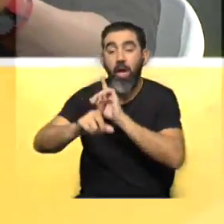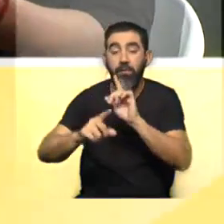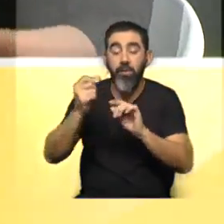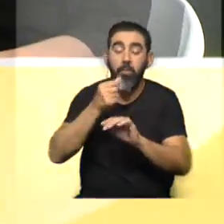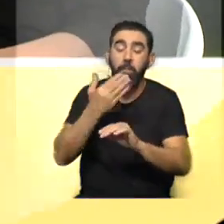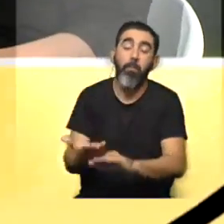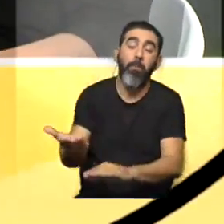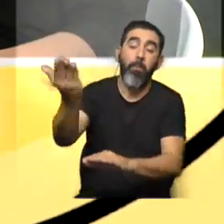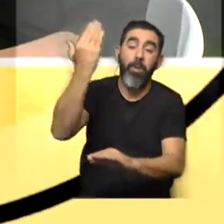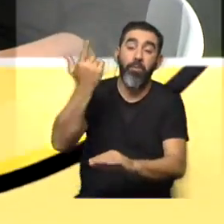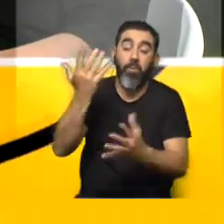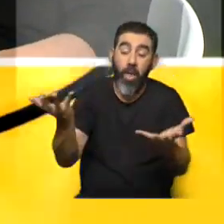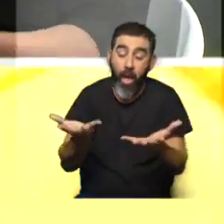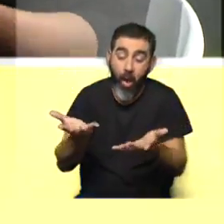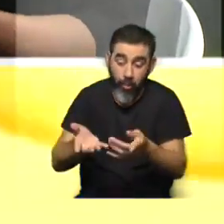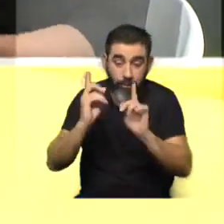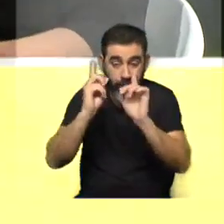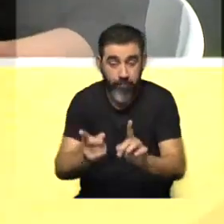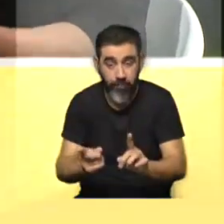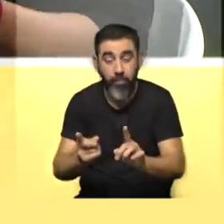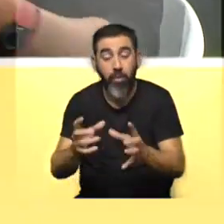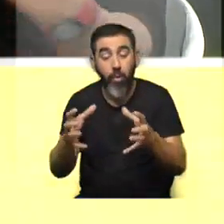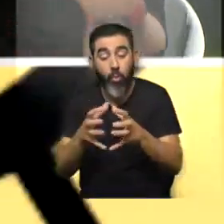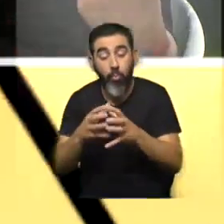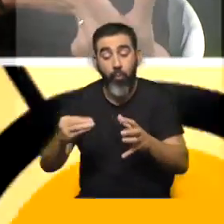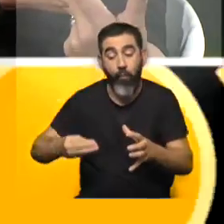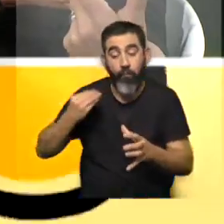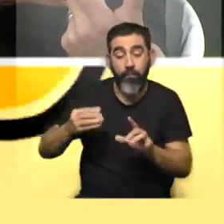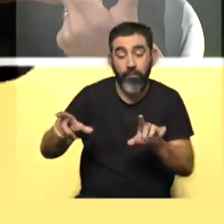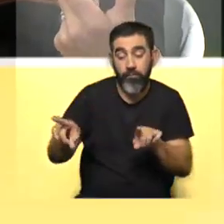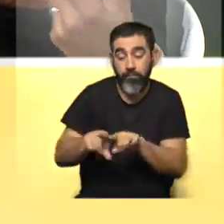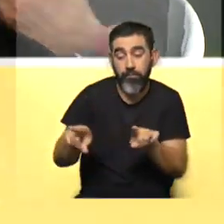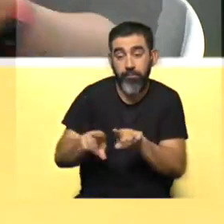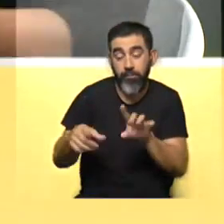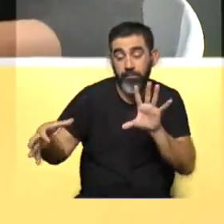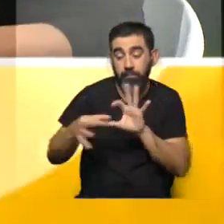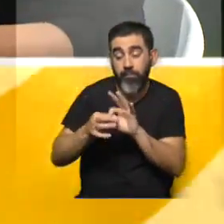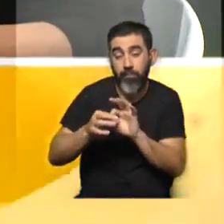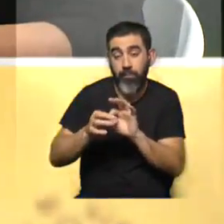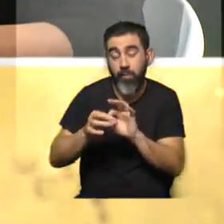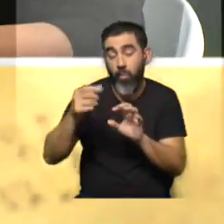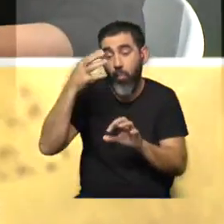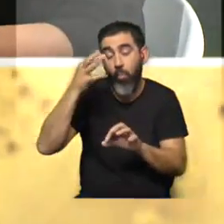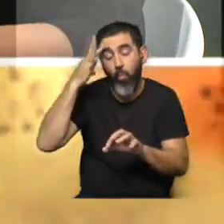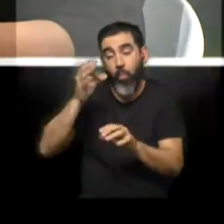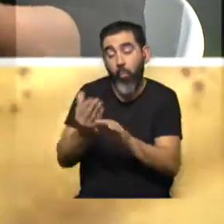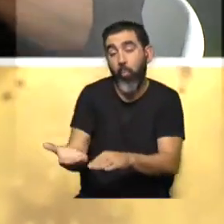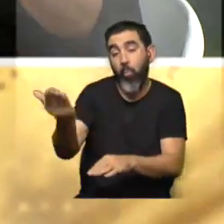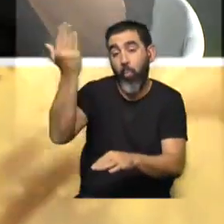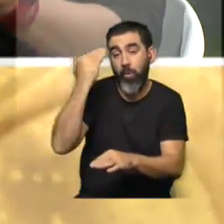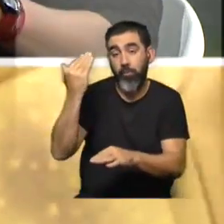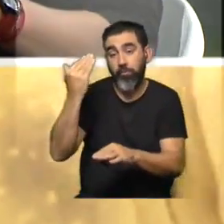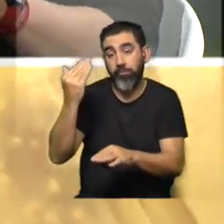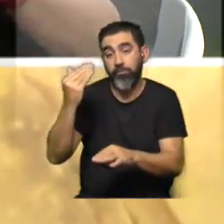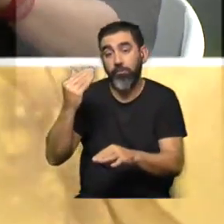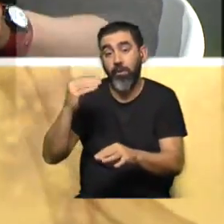pasado, está anclada en el presente, porque hay comunidades vivas que están vinculadas con esas poblaciones. Entonces,